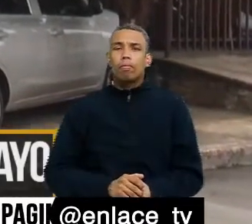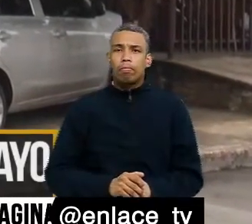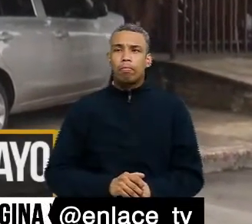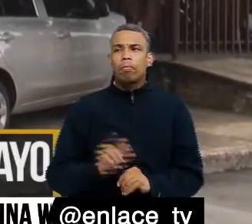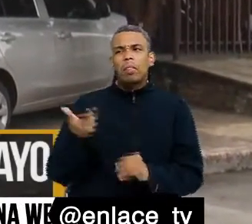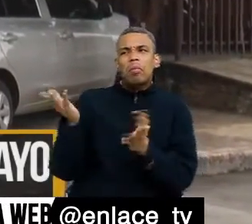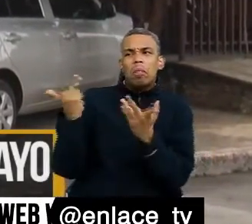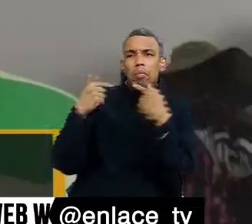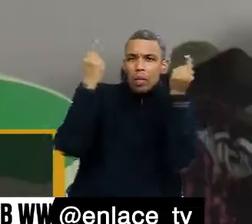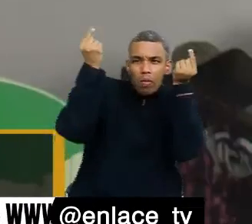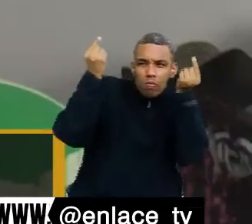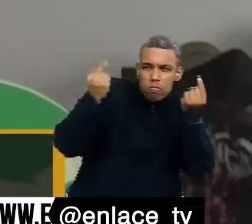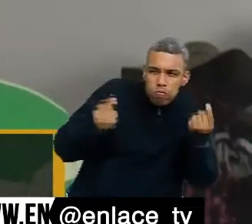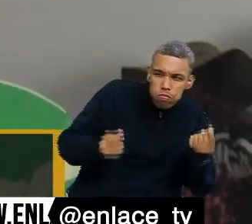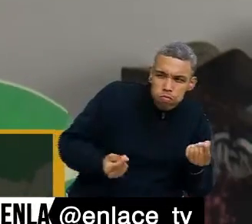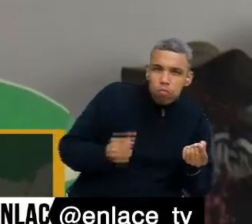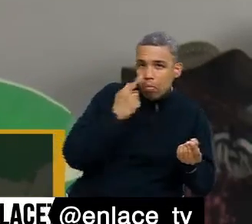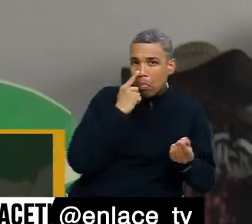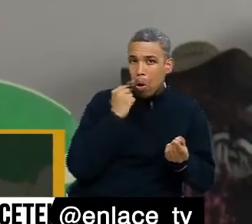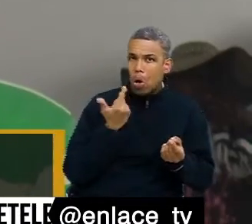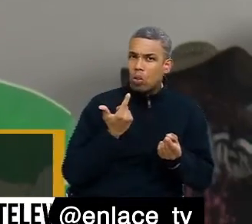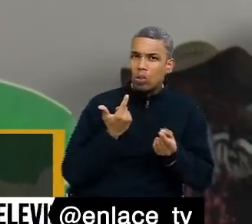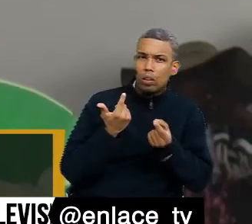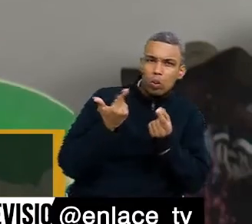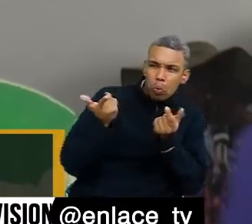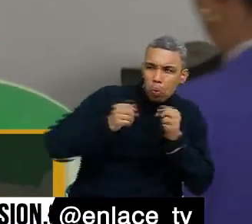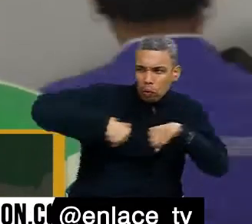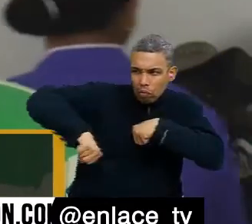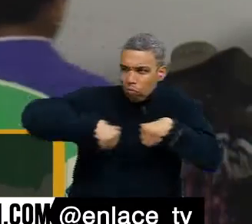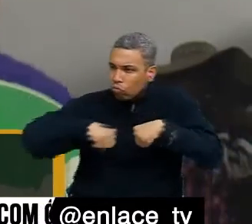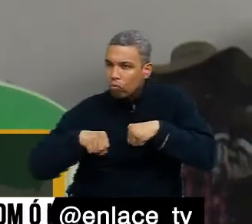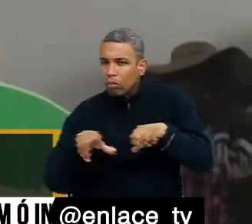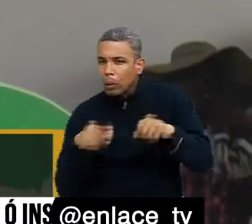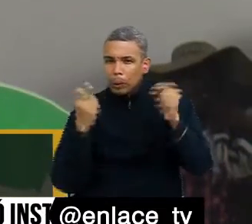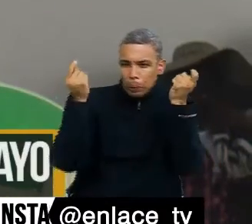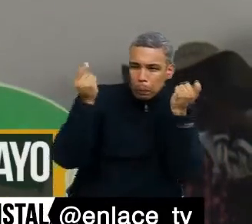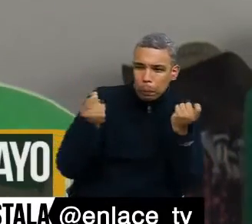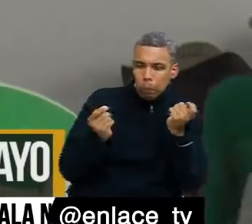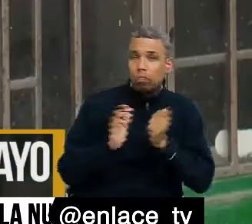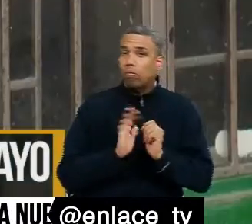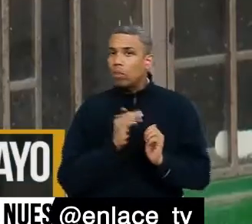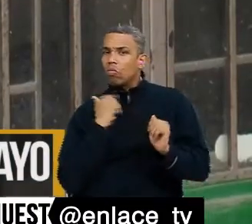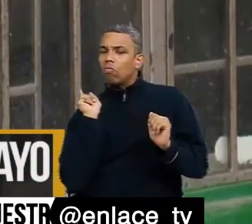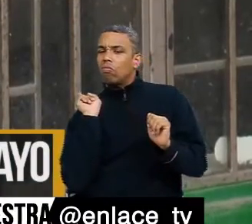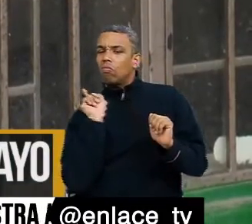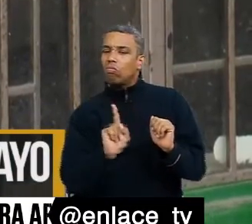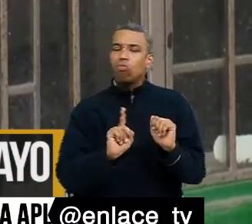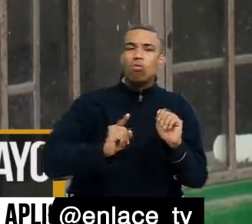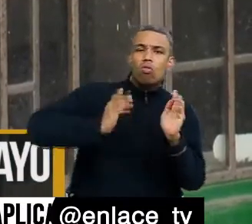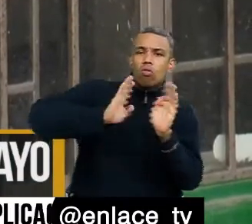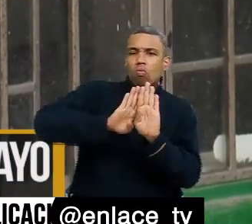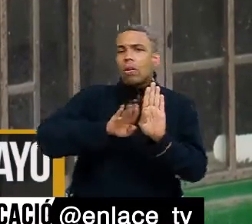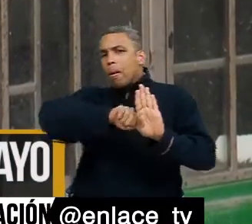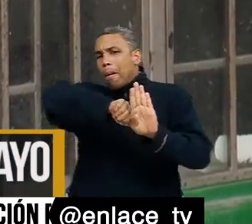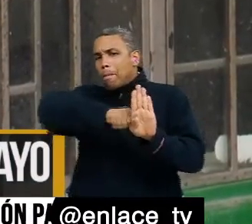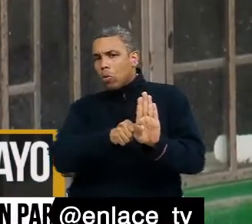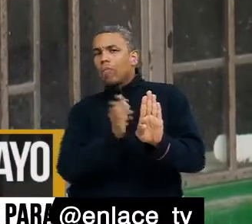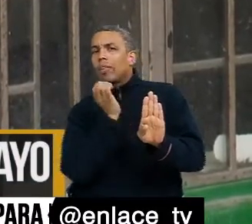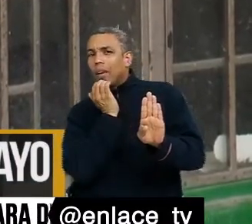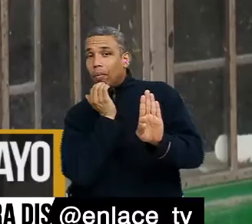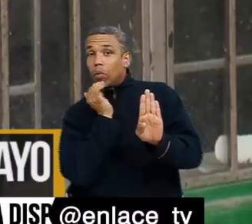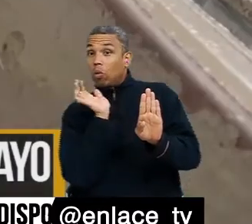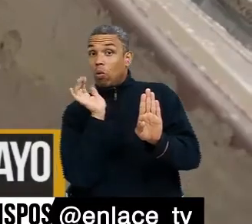actuado por ellos. De colocarle el candado al Salón Comunal para que ninguna persona entrara al Salón Comunal a manipular lo que hay